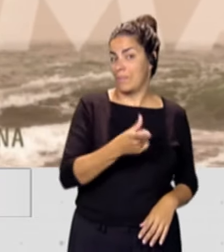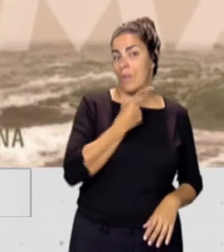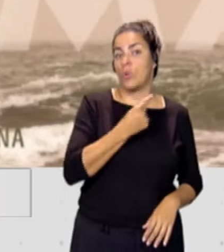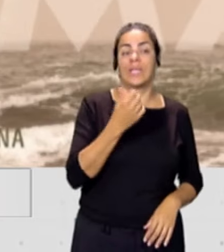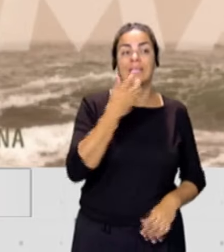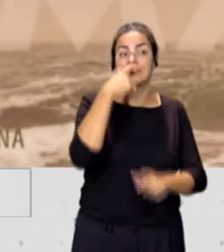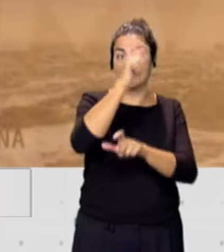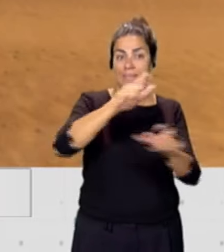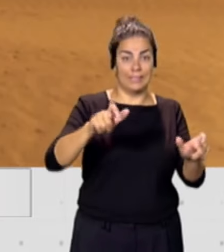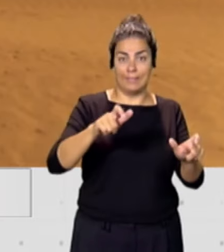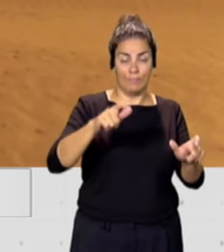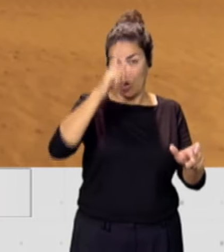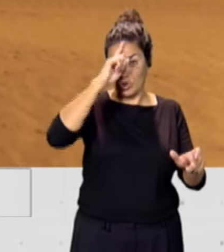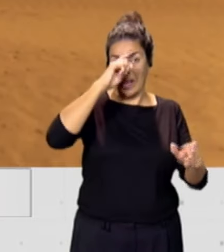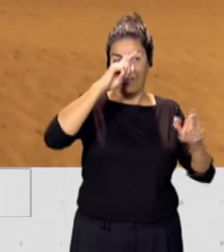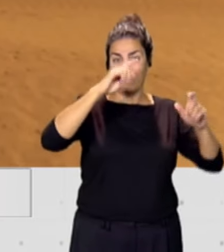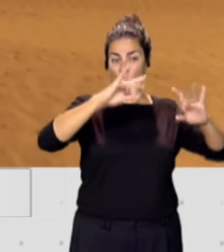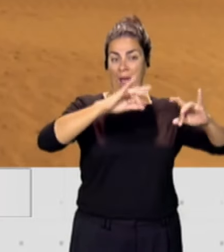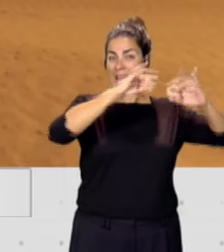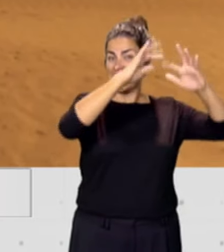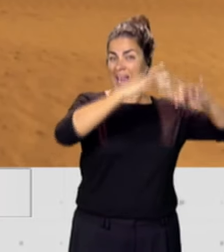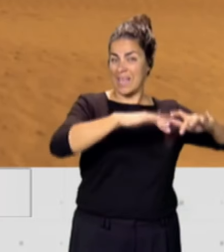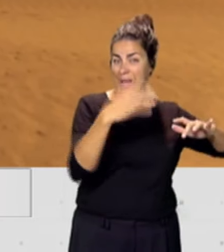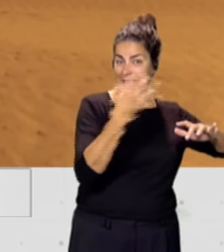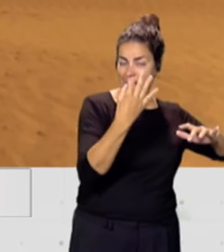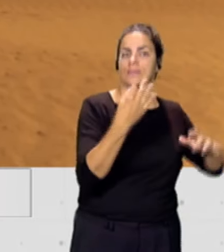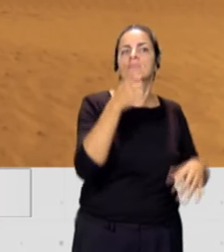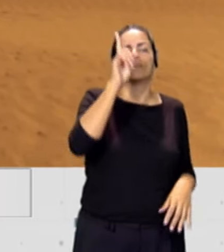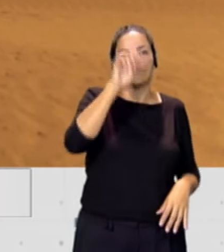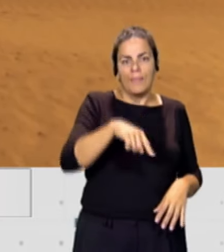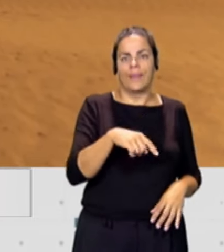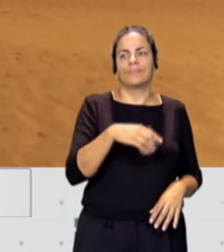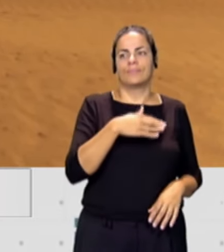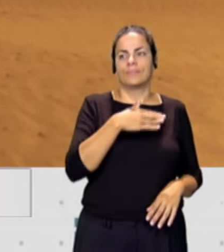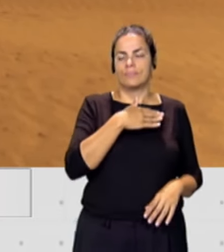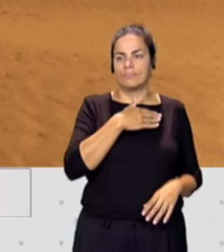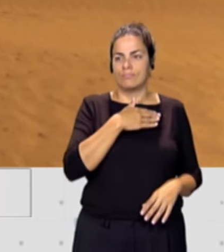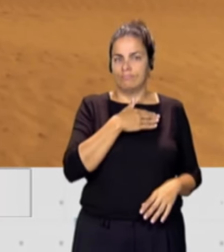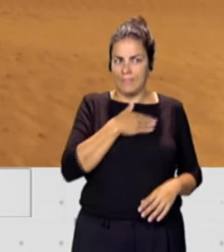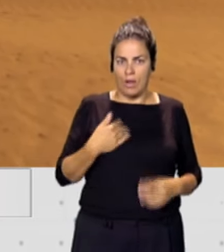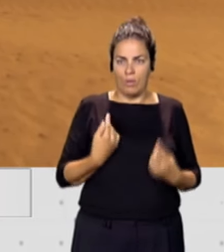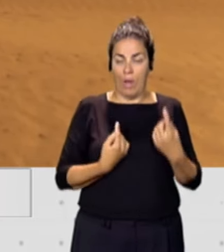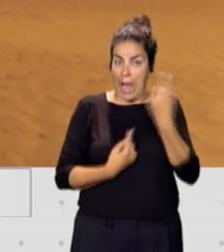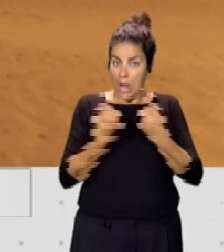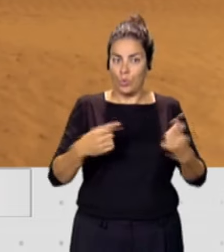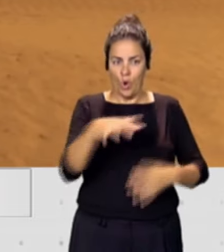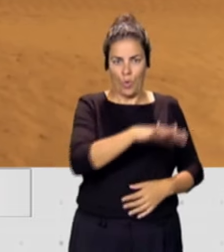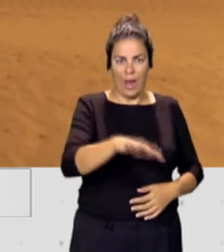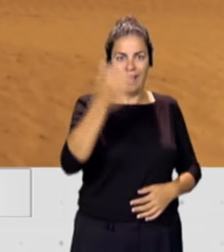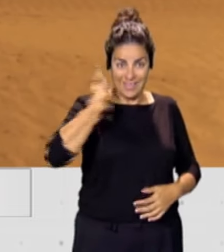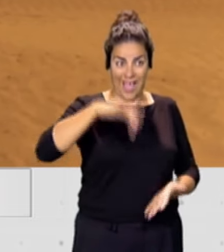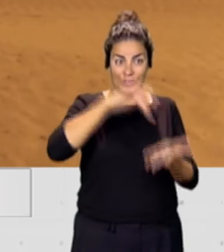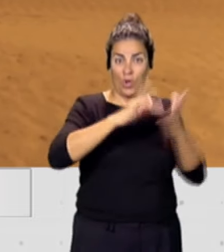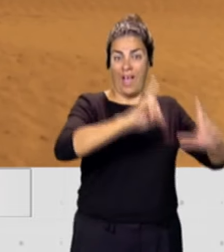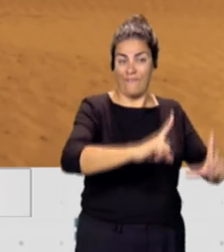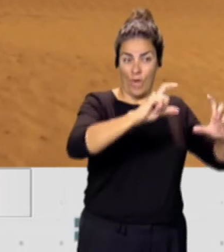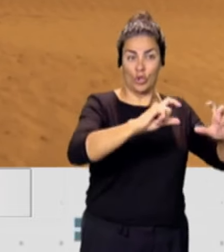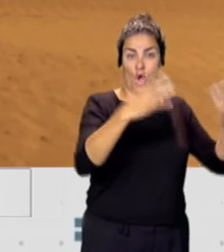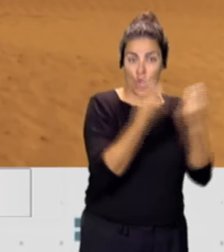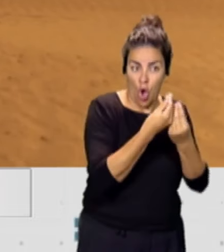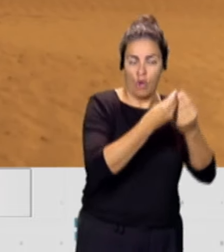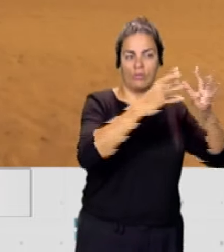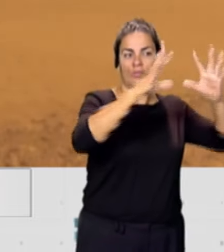sabe lo que es la calima me gustaría también ir a ciertos sitios donde he sacado fotos la calima pues hacer un antes y un después no que también me gustaría volver a